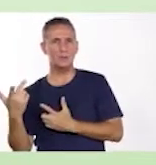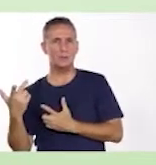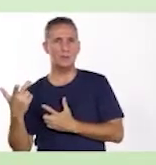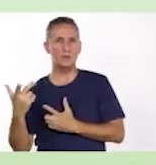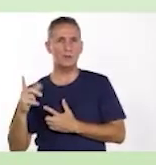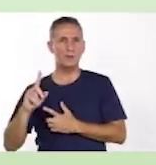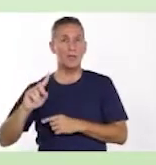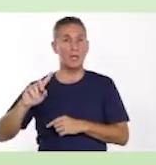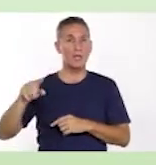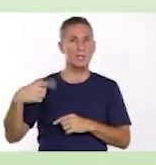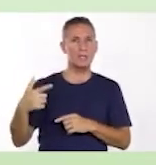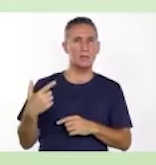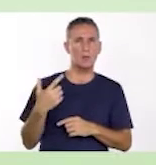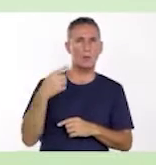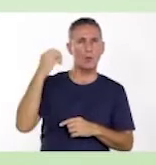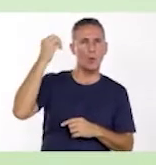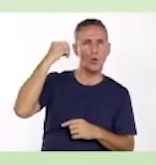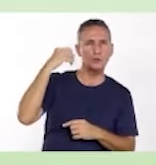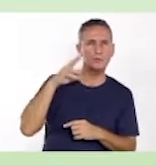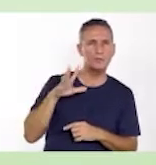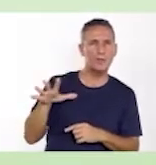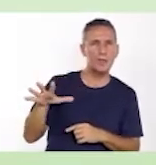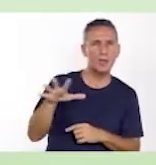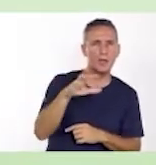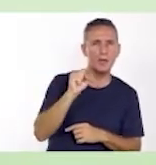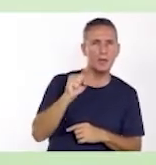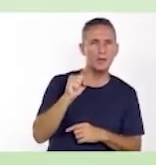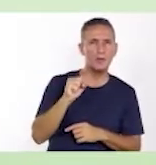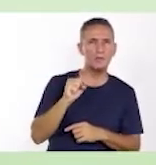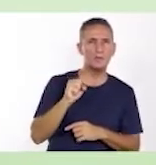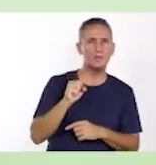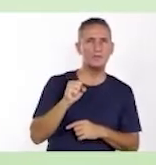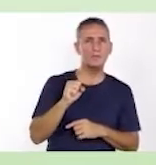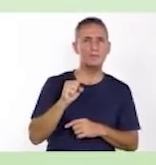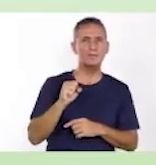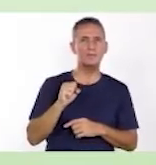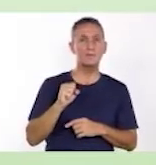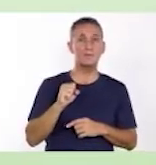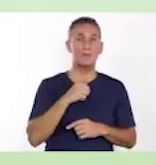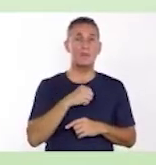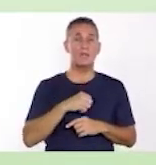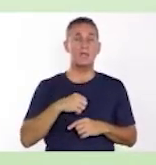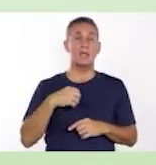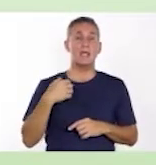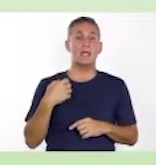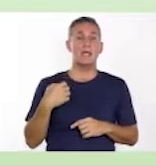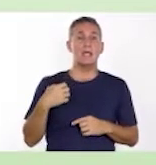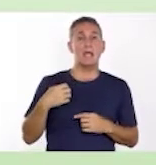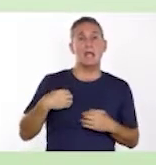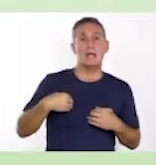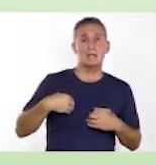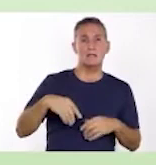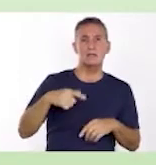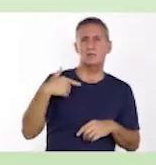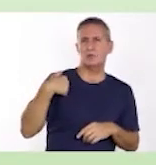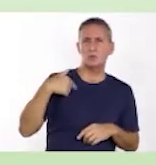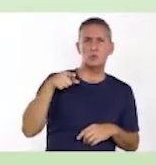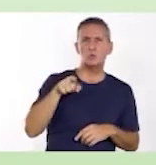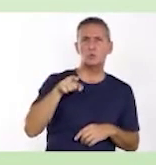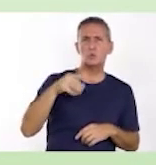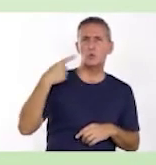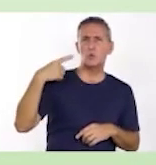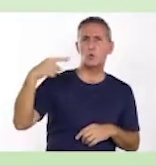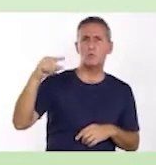es desenmascarado, intenta echar a Orgón de su casa a través